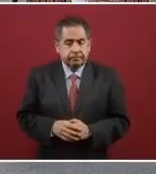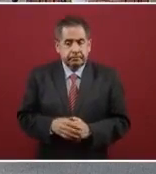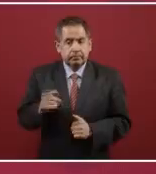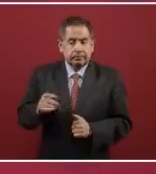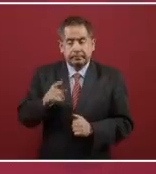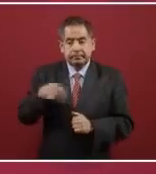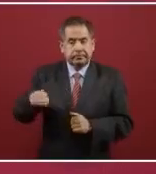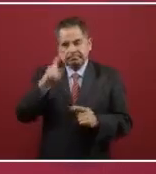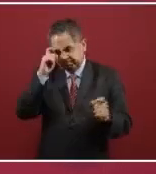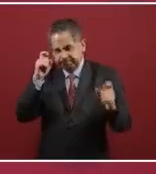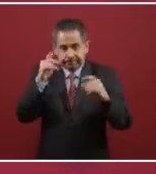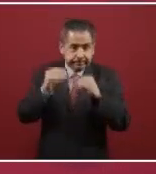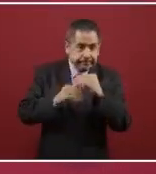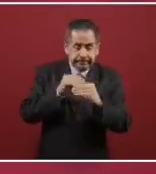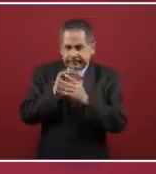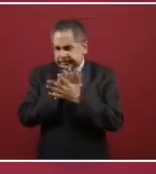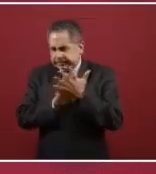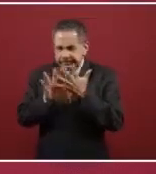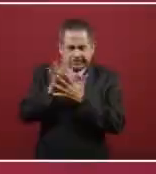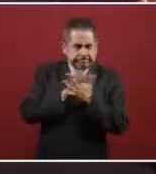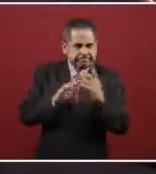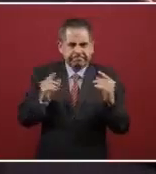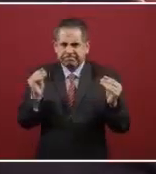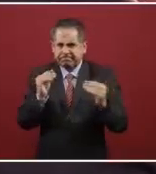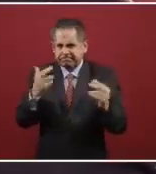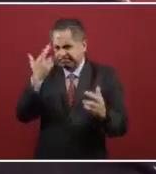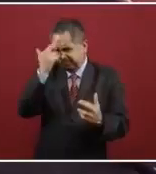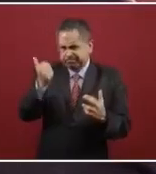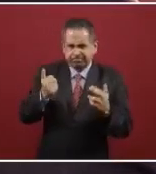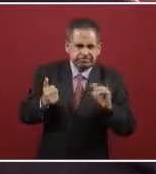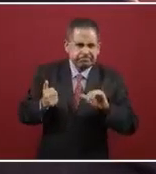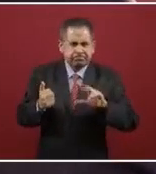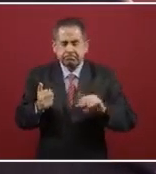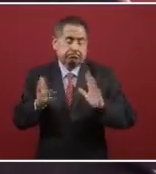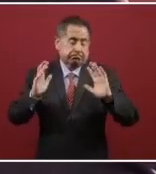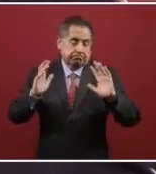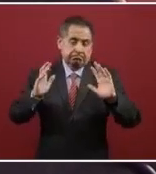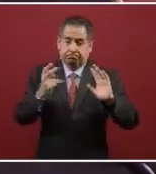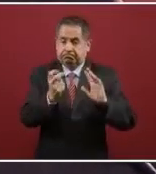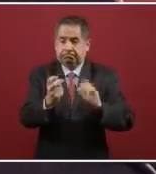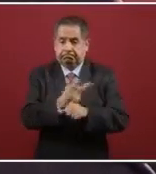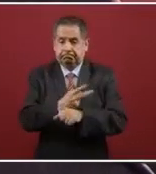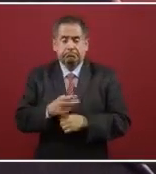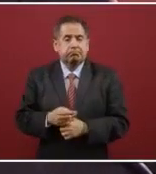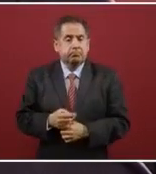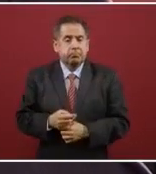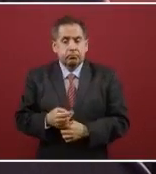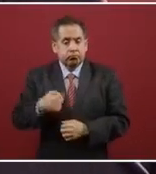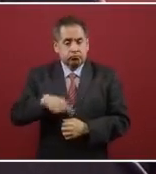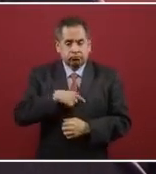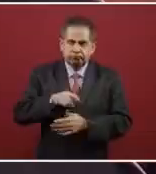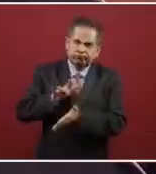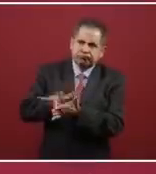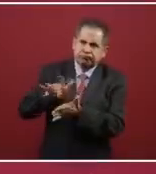es polémico, polariza, pero es la verdad. Nosotros ayudamos para que